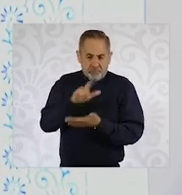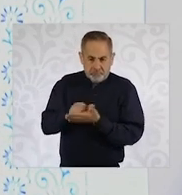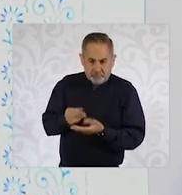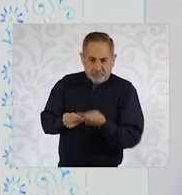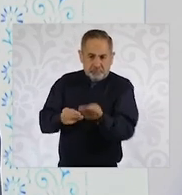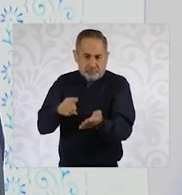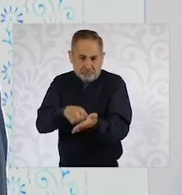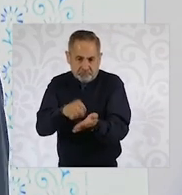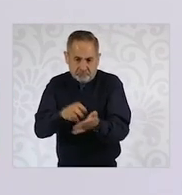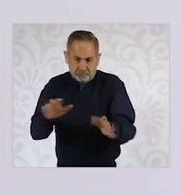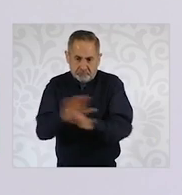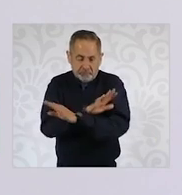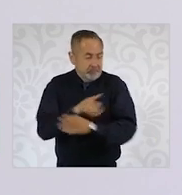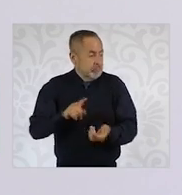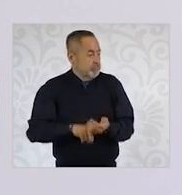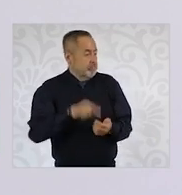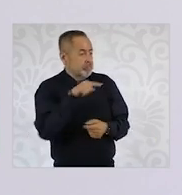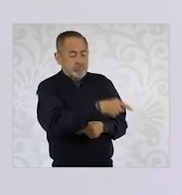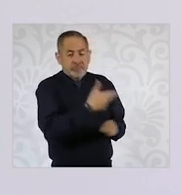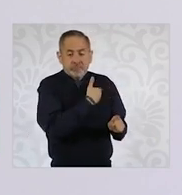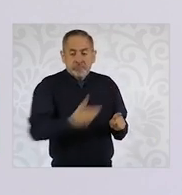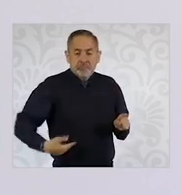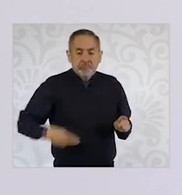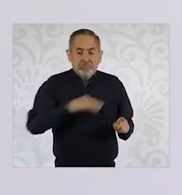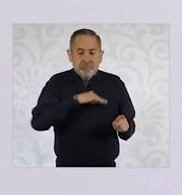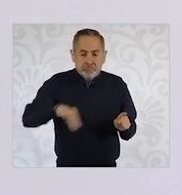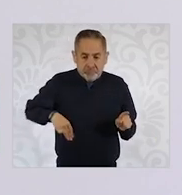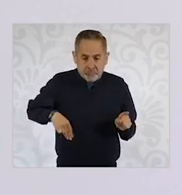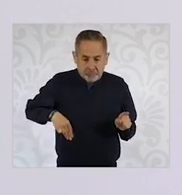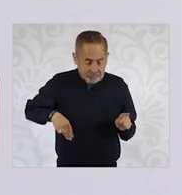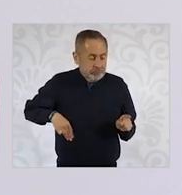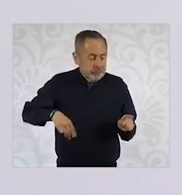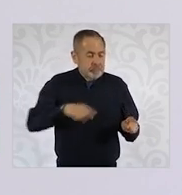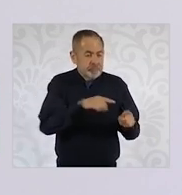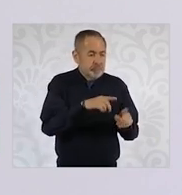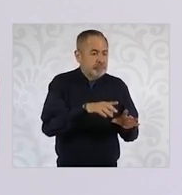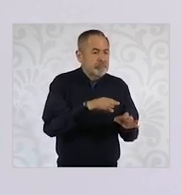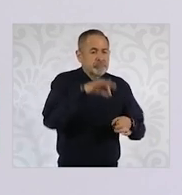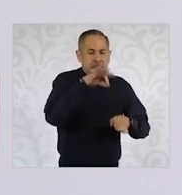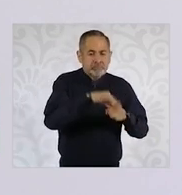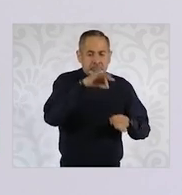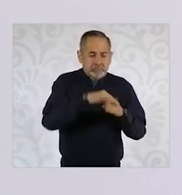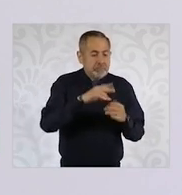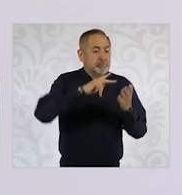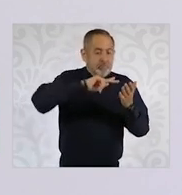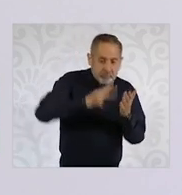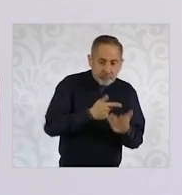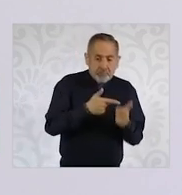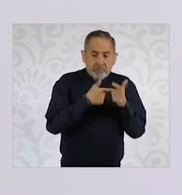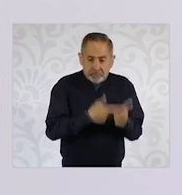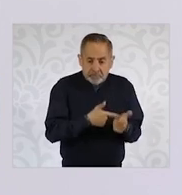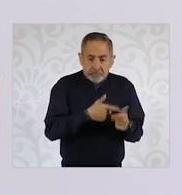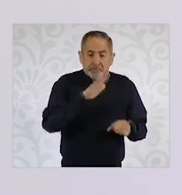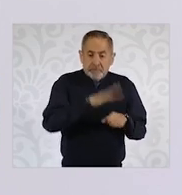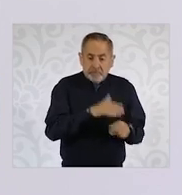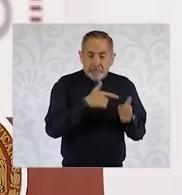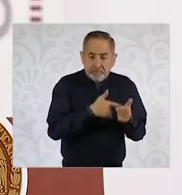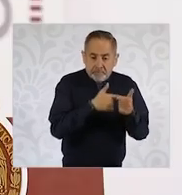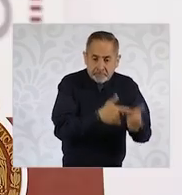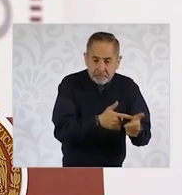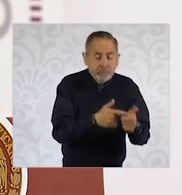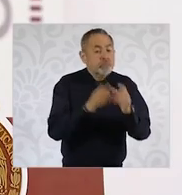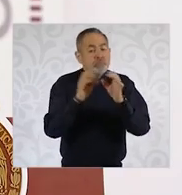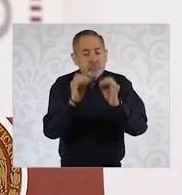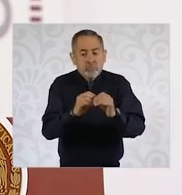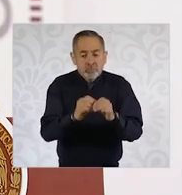presidente municipal no puede dejar a su hermano, a su hermana, a su esposo, a su esposa como